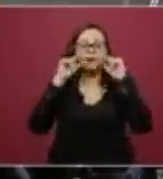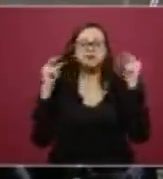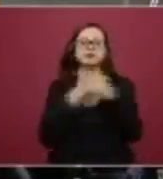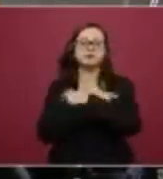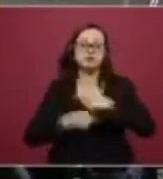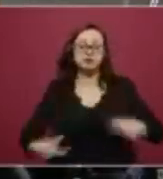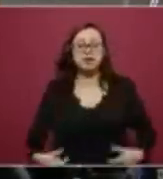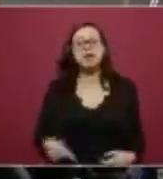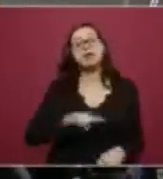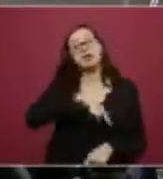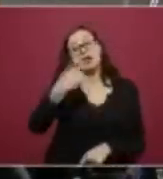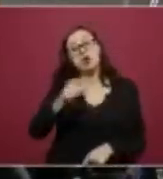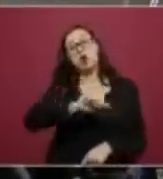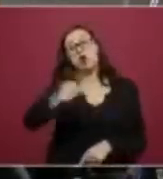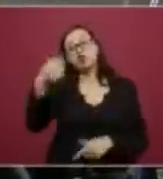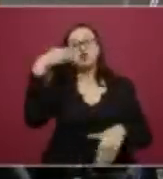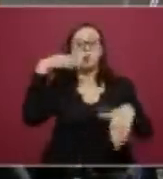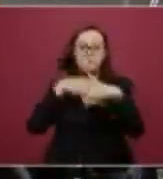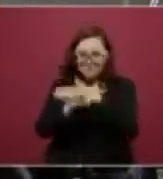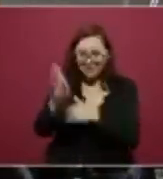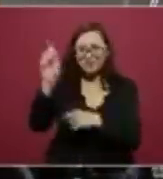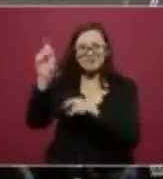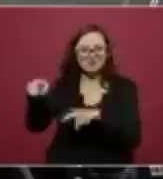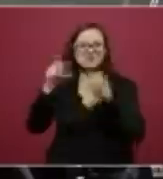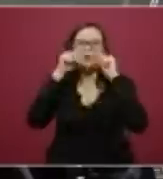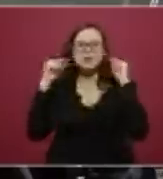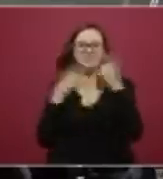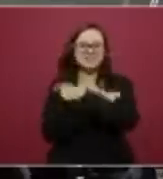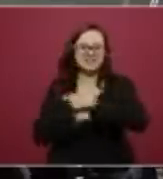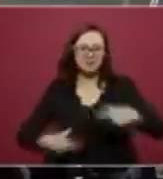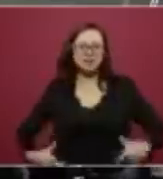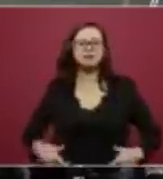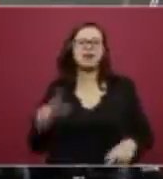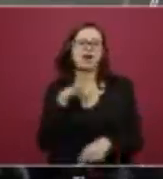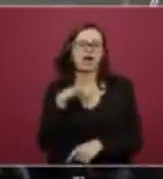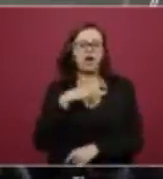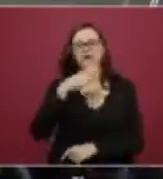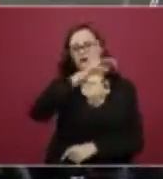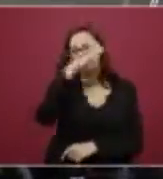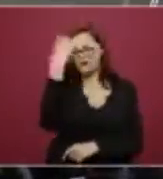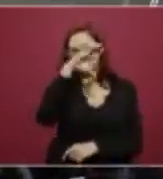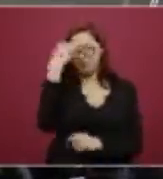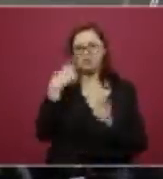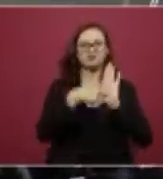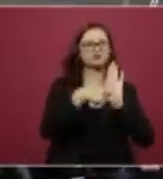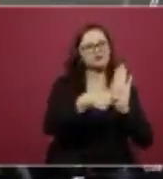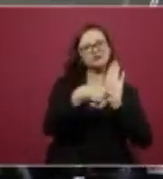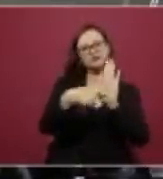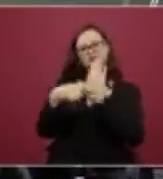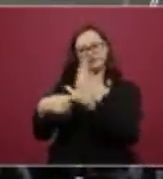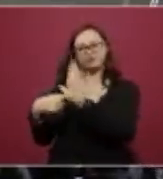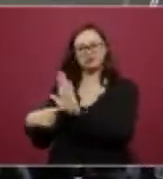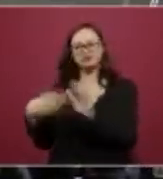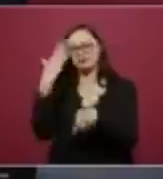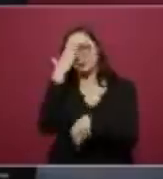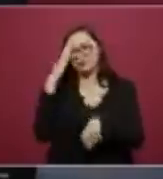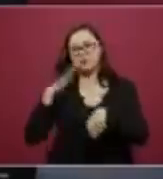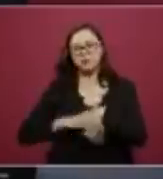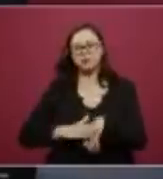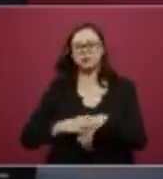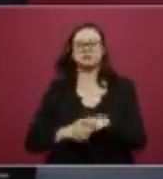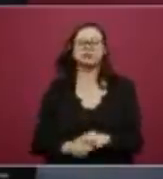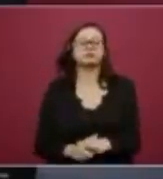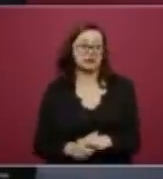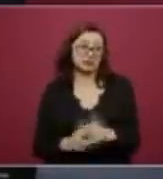Zapata también hay una exposición fotográfica conmemorativa de Zapata. Y si me permite,